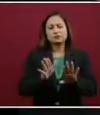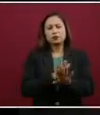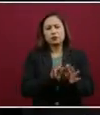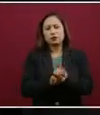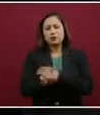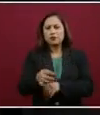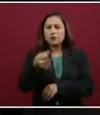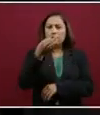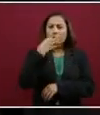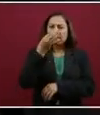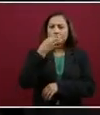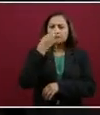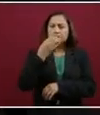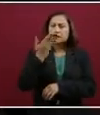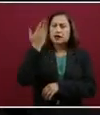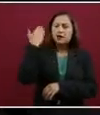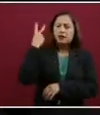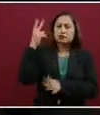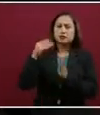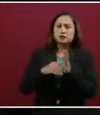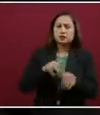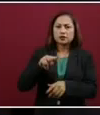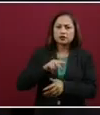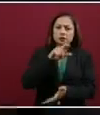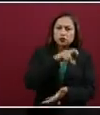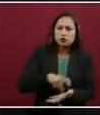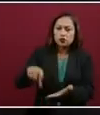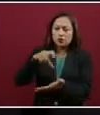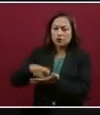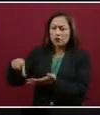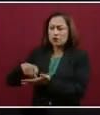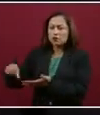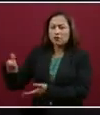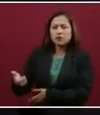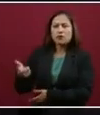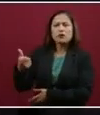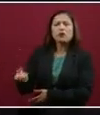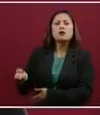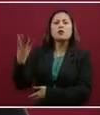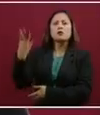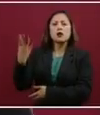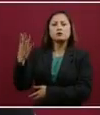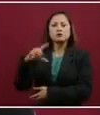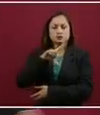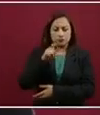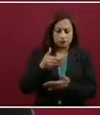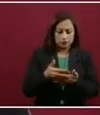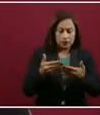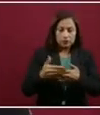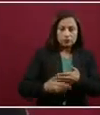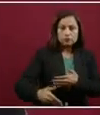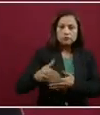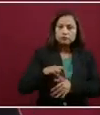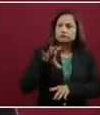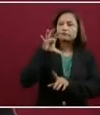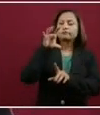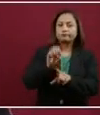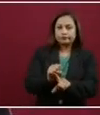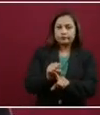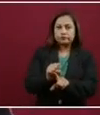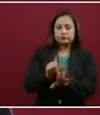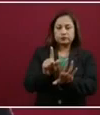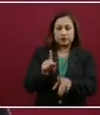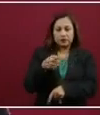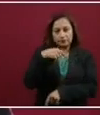comparación con 2018 se compraron? ¿A qué precio? Y lograr eso que sí se puede hacer, y ha sido evidente, hacer más con